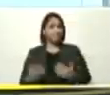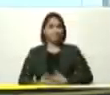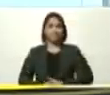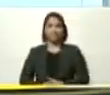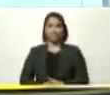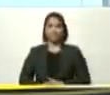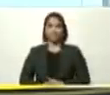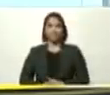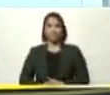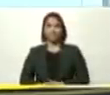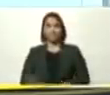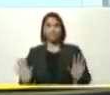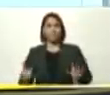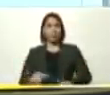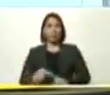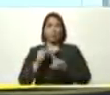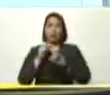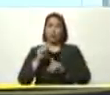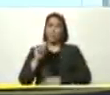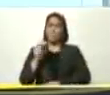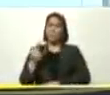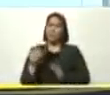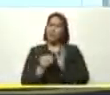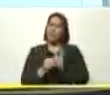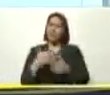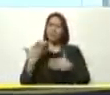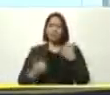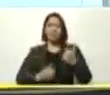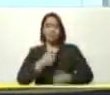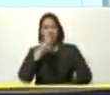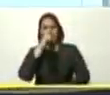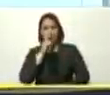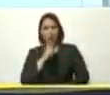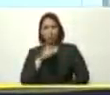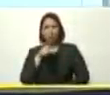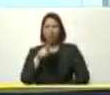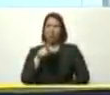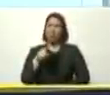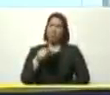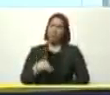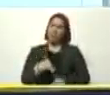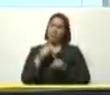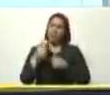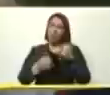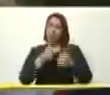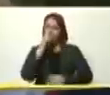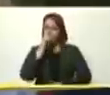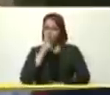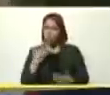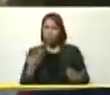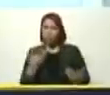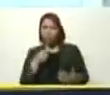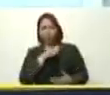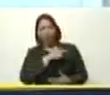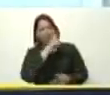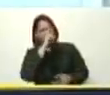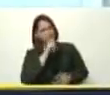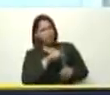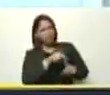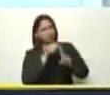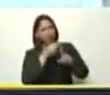Caldera, ¿lo eligieron la primera vez qué año? ¿Y a ti, Maricel? ¿Y a ti, Liseta?